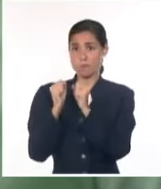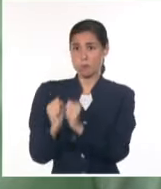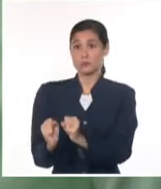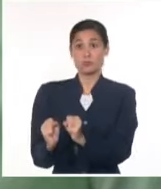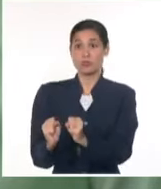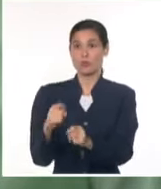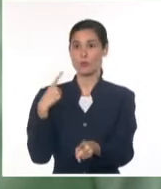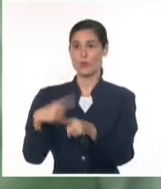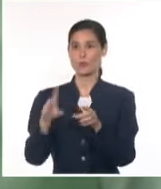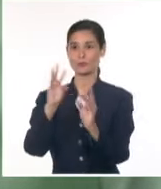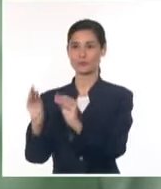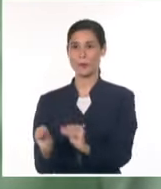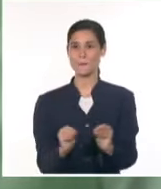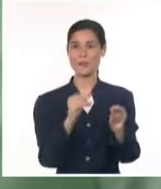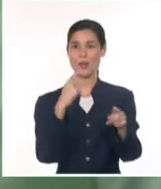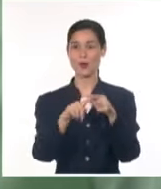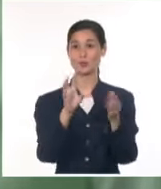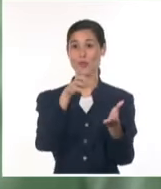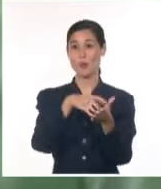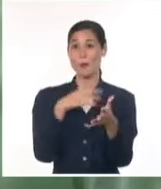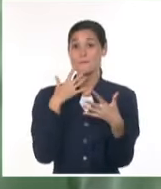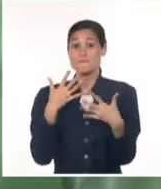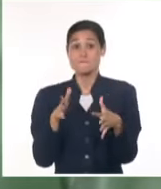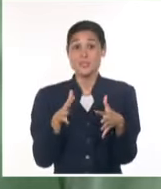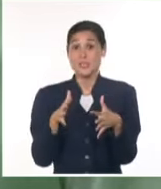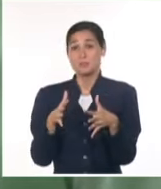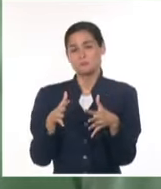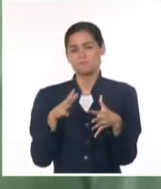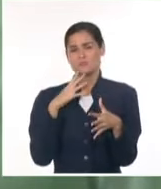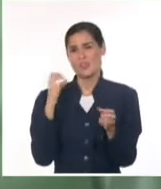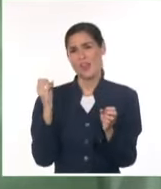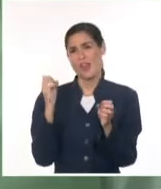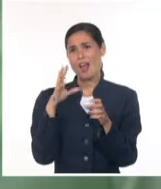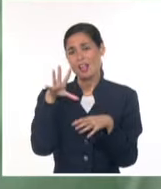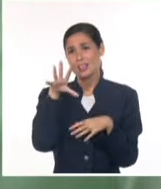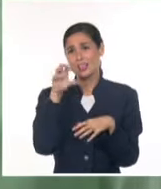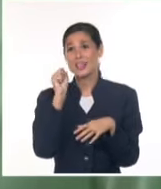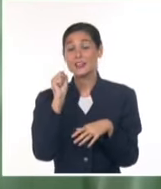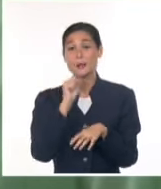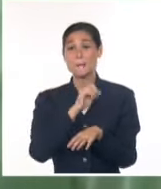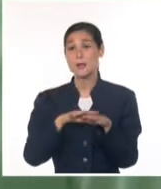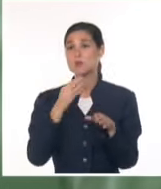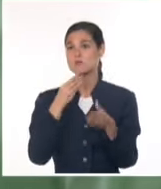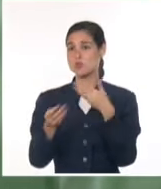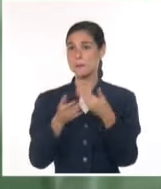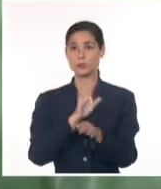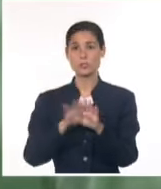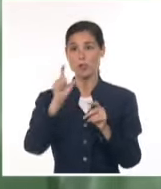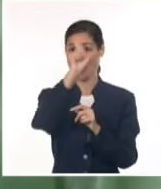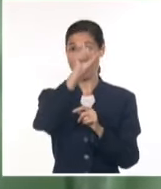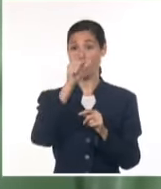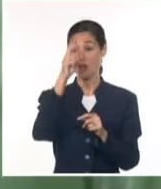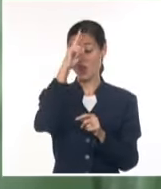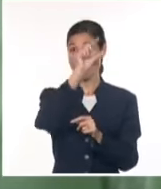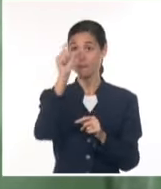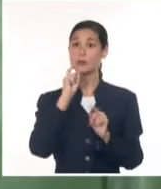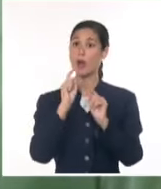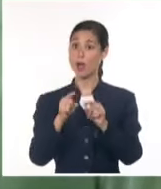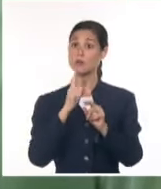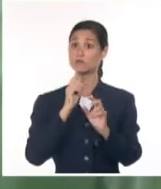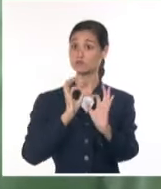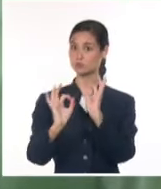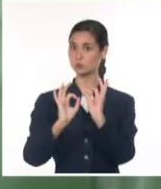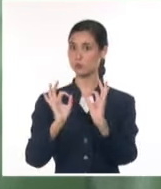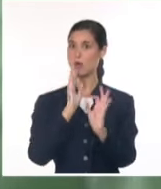grado de inseguridad a la apreciación de ellos, aunque esa parte del hospital estaba segura porque eran paredes cubiertas sin ventanales expuestos al